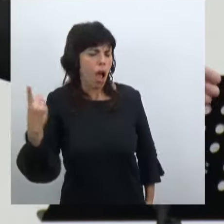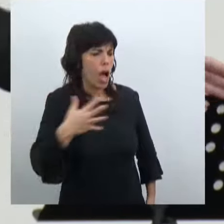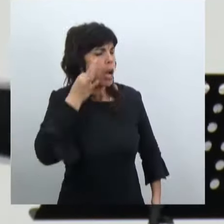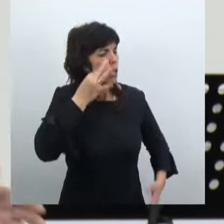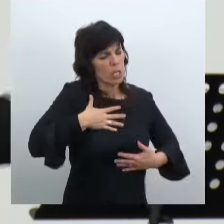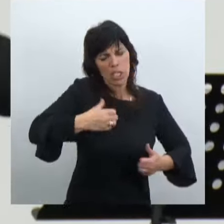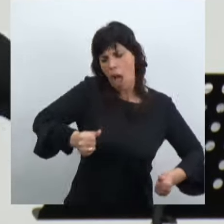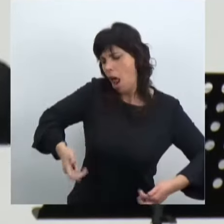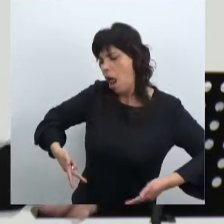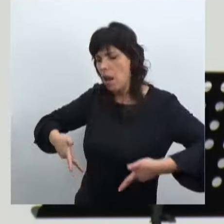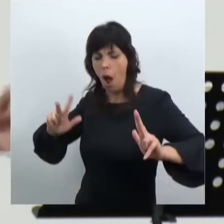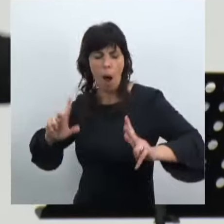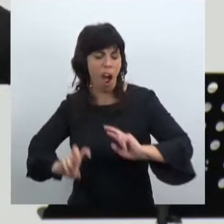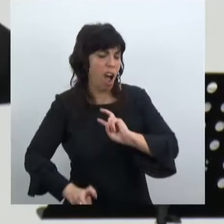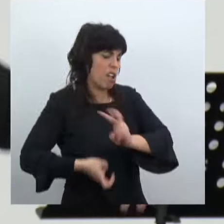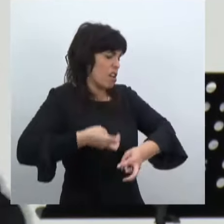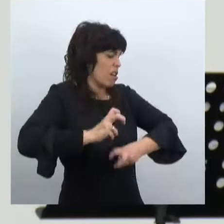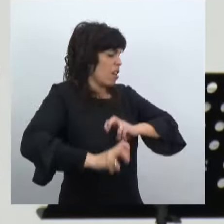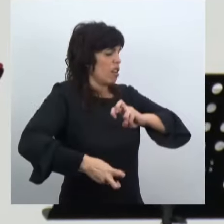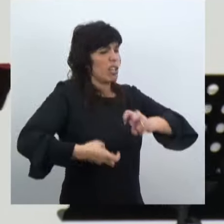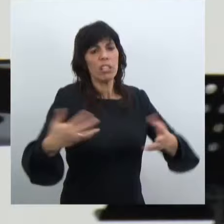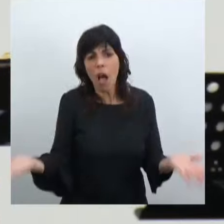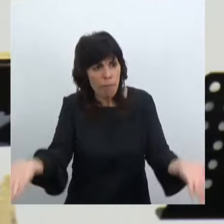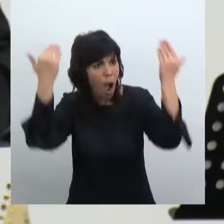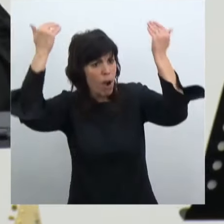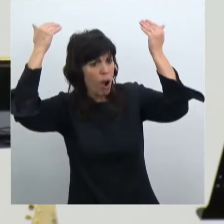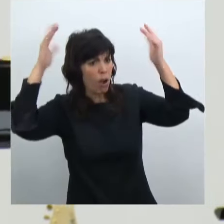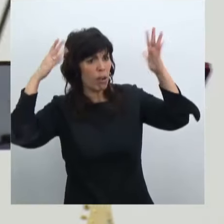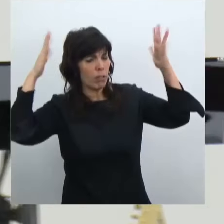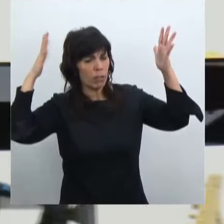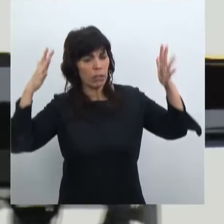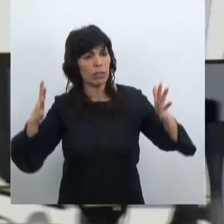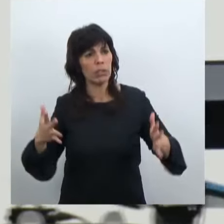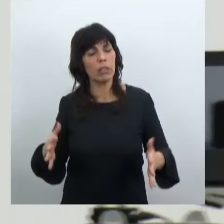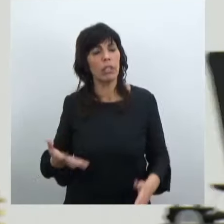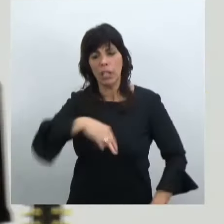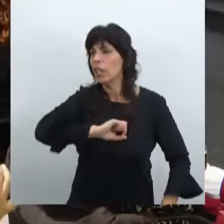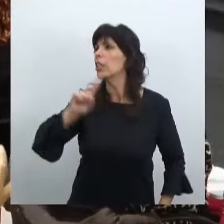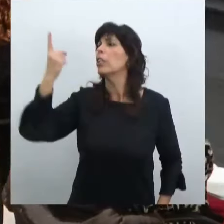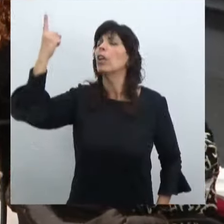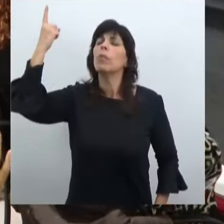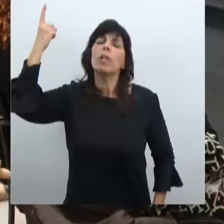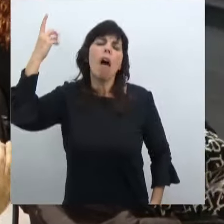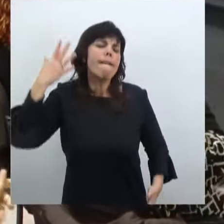sana, libera, restaura. Sí, la presencia del Señor es real, ¿sí o no?